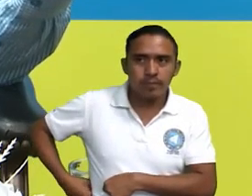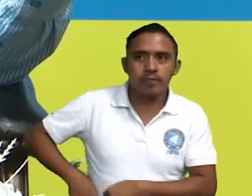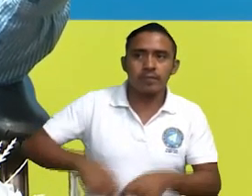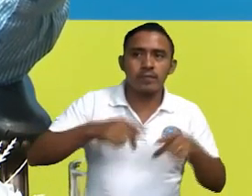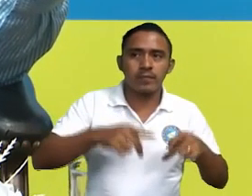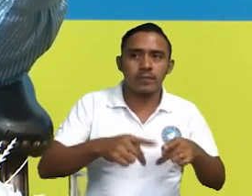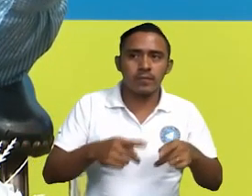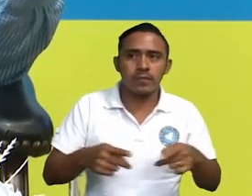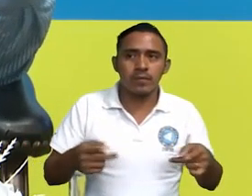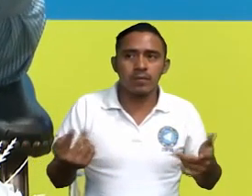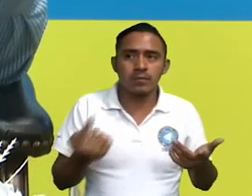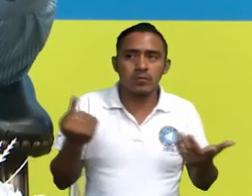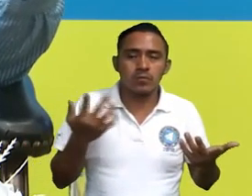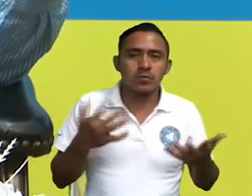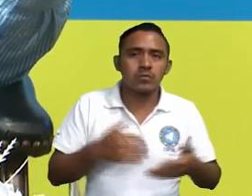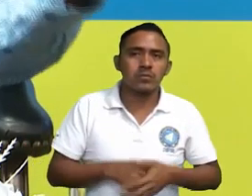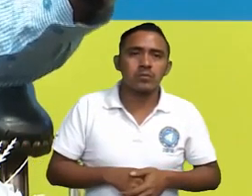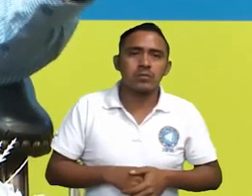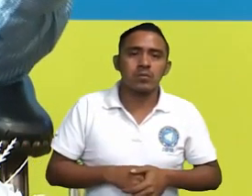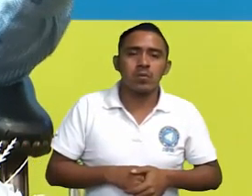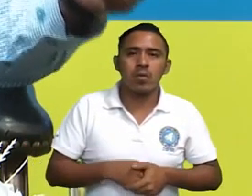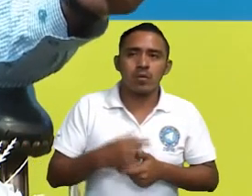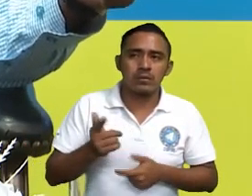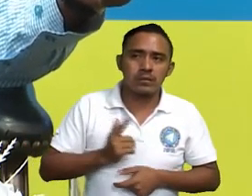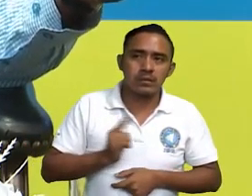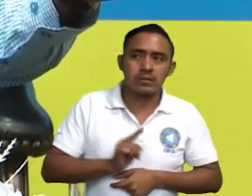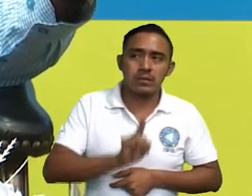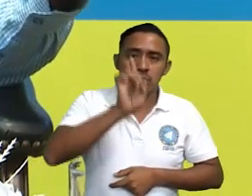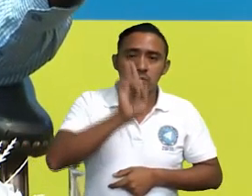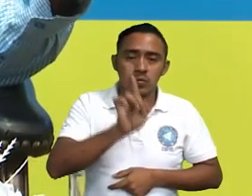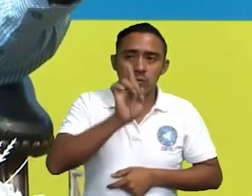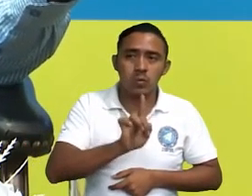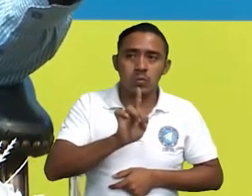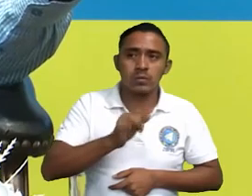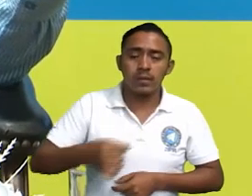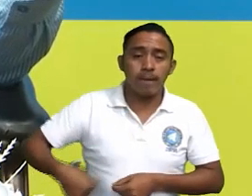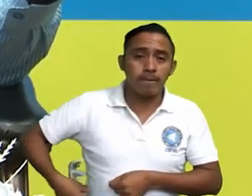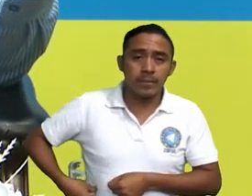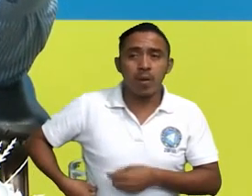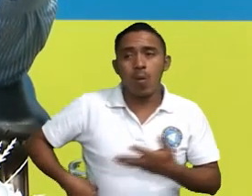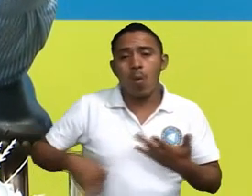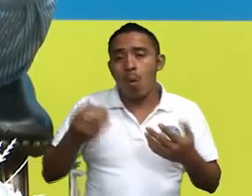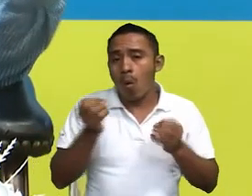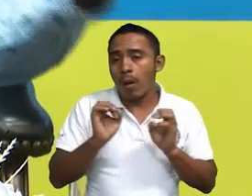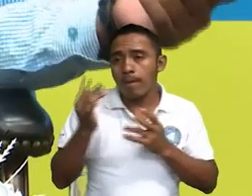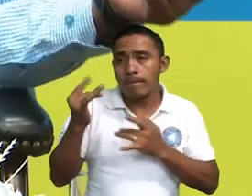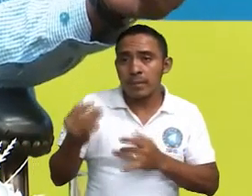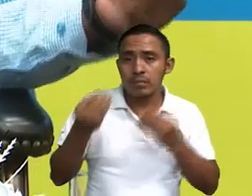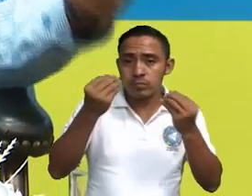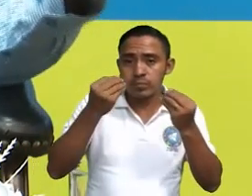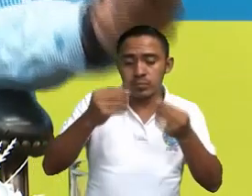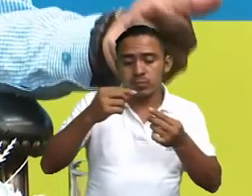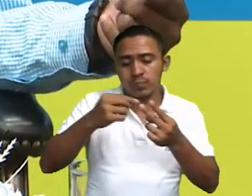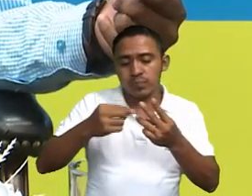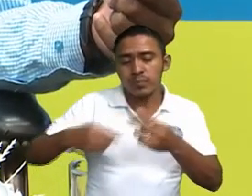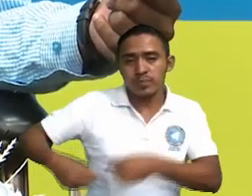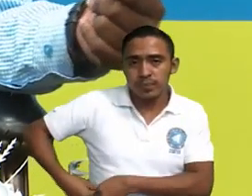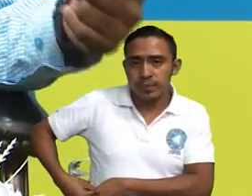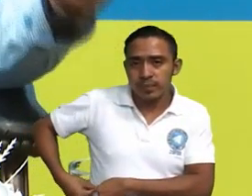paciente solo presenta, por ejemplo, un cálculo, una piedra, o necesariamente tiene que tener varios cálculos para